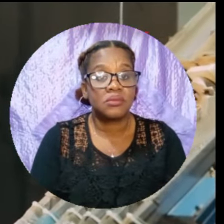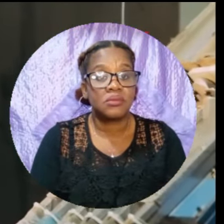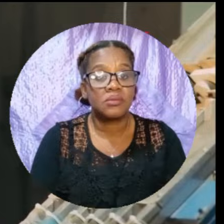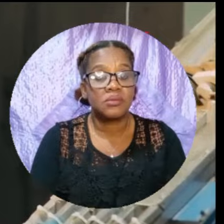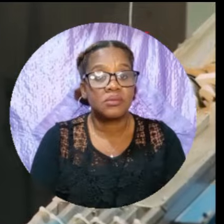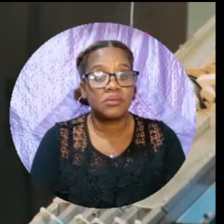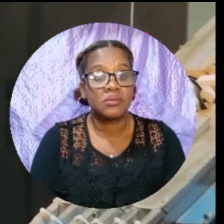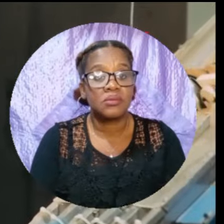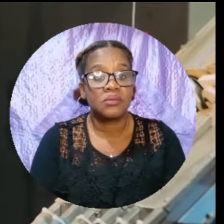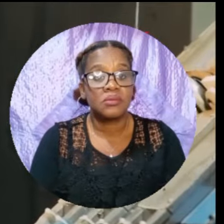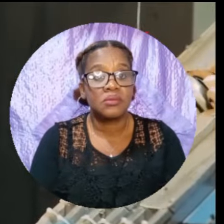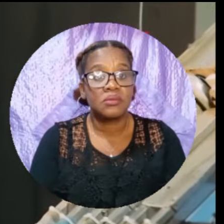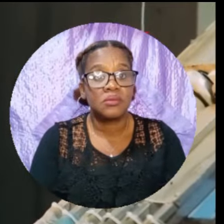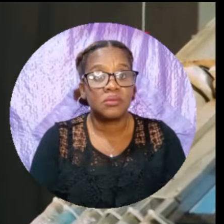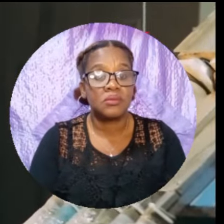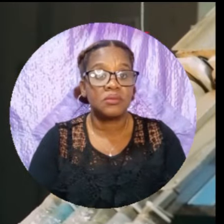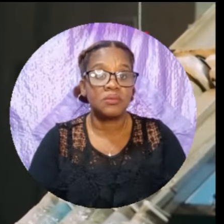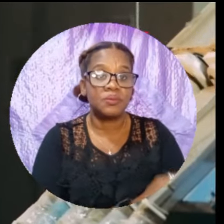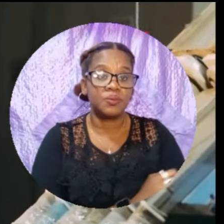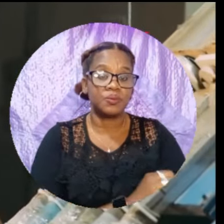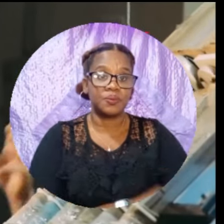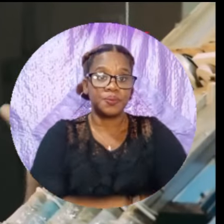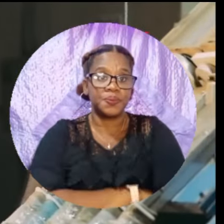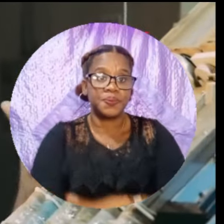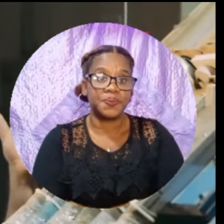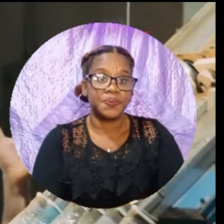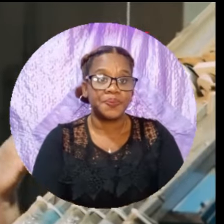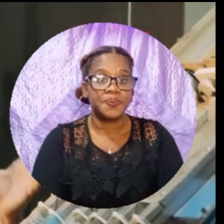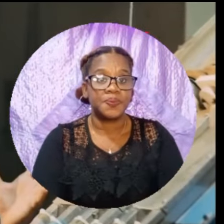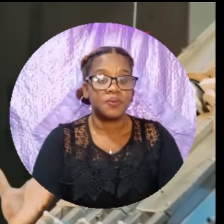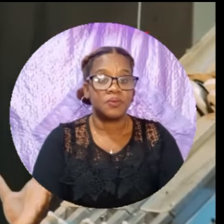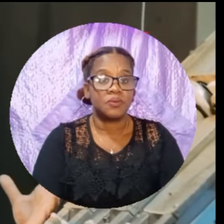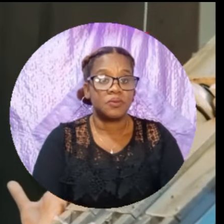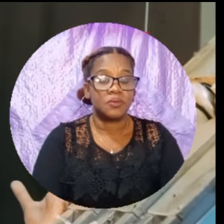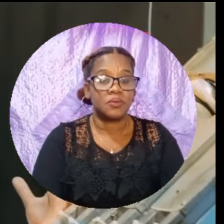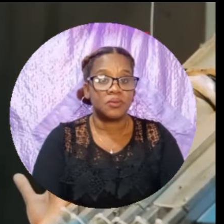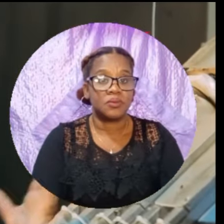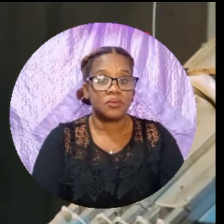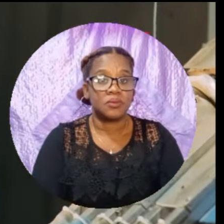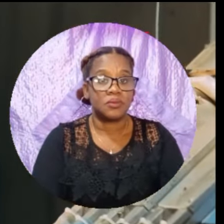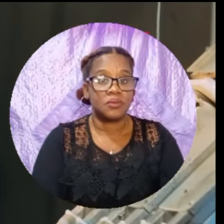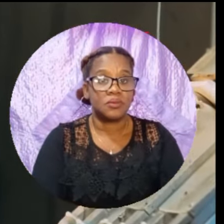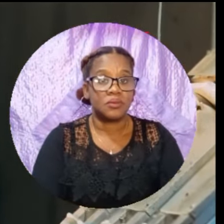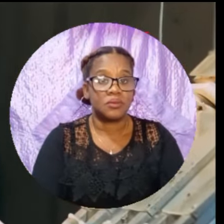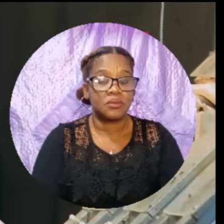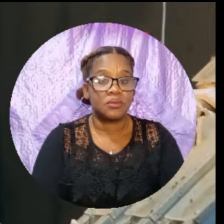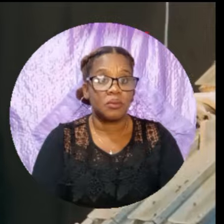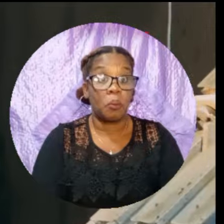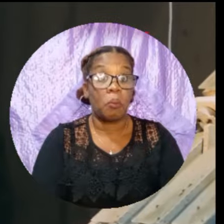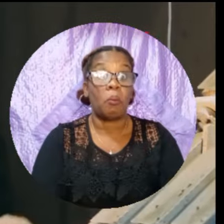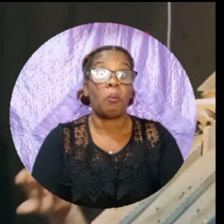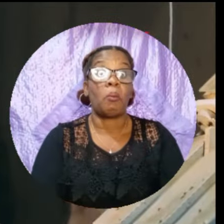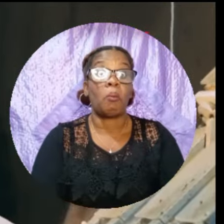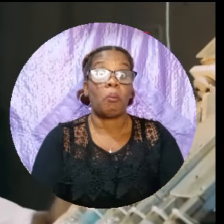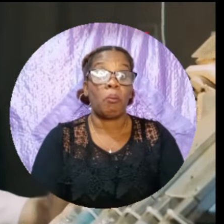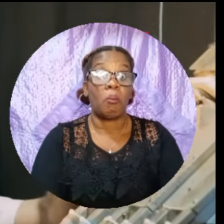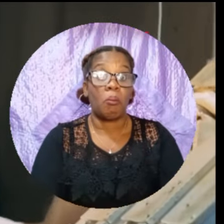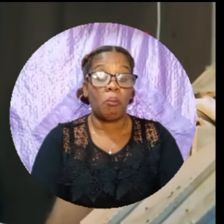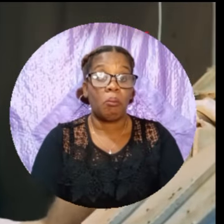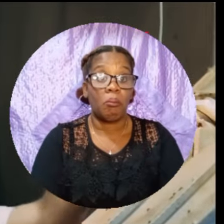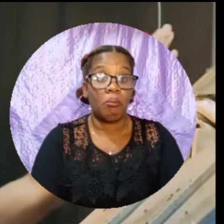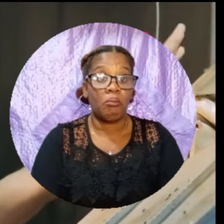pero no calidad buena. Entonces, esa clasificación es lo que hacemos en esta máquina que vemos aquí. Una máquina totalmente electrónica. Electrónica. Esta